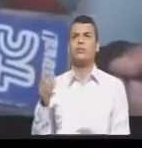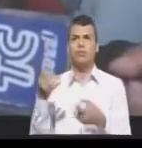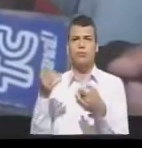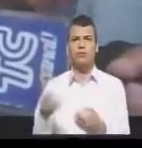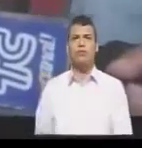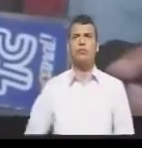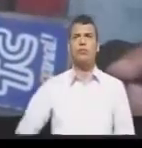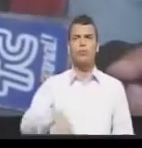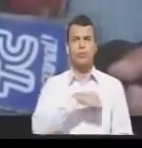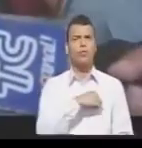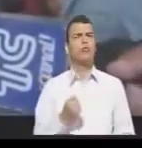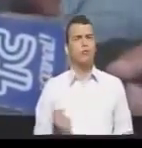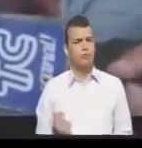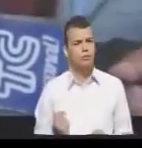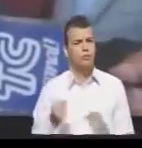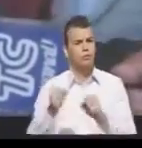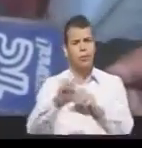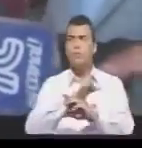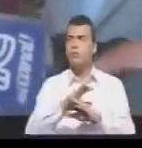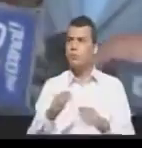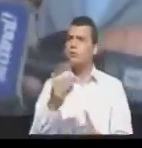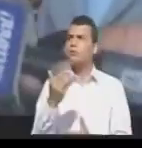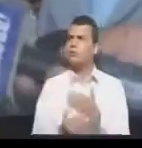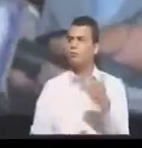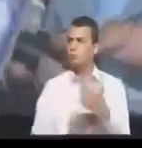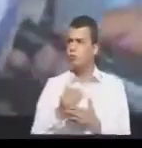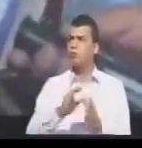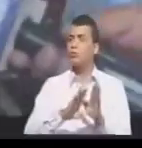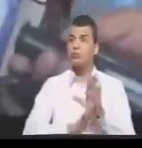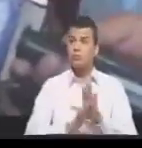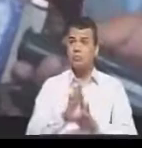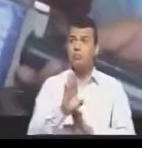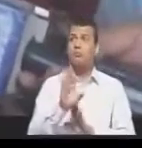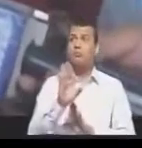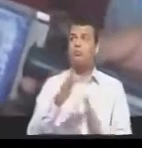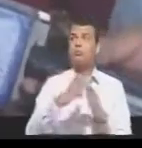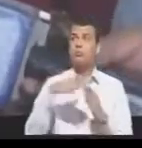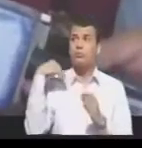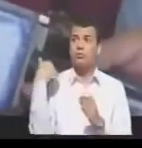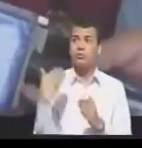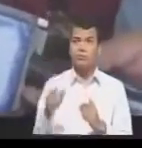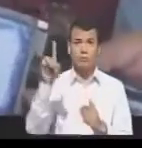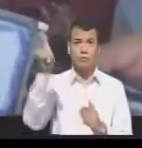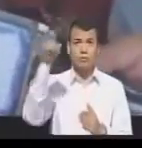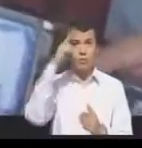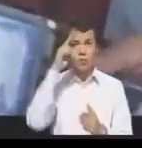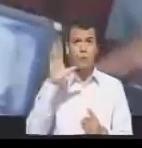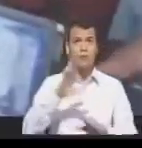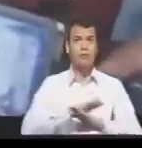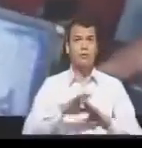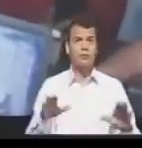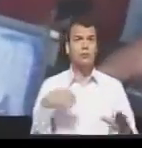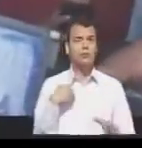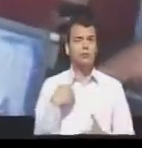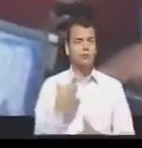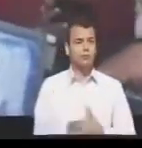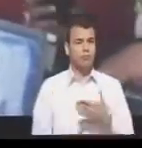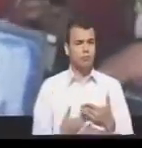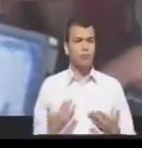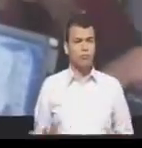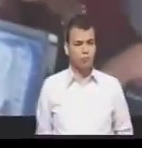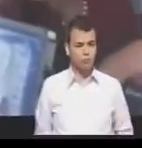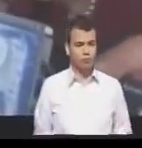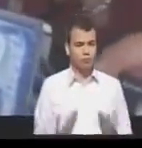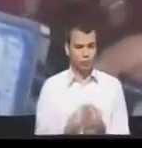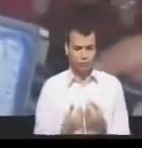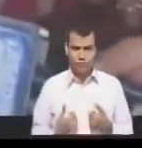vamos a tratar de avanzar lo más que se pueda para que el siguiente gobierno encuentre una mesa muy posesionada y